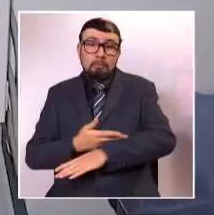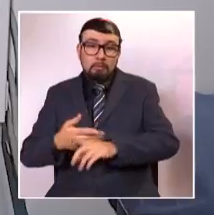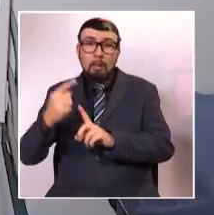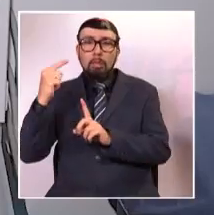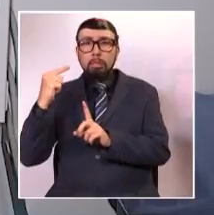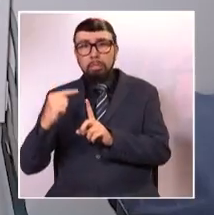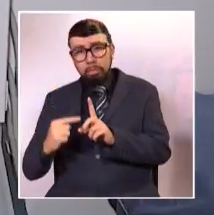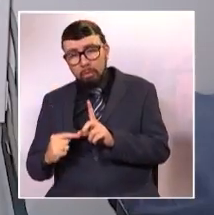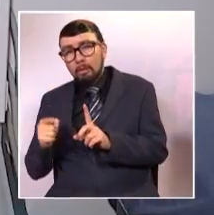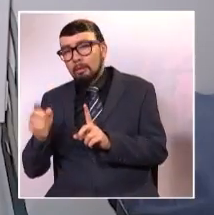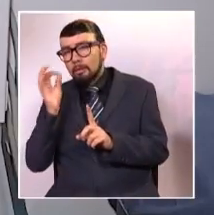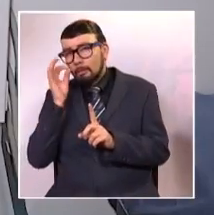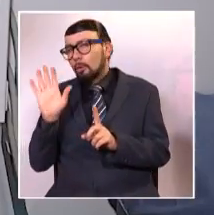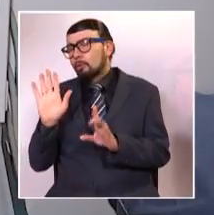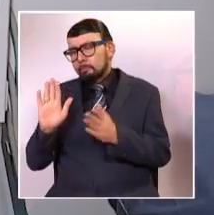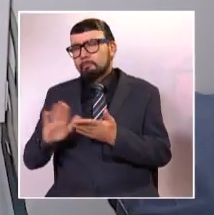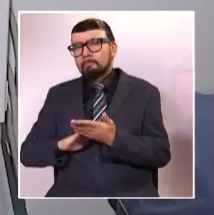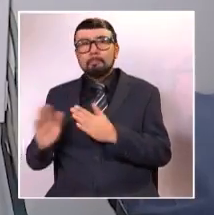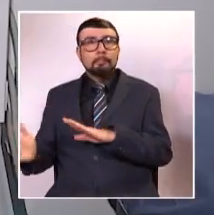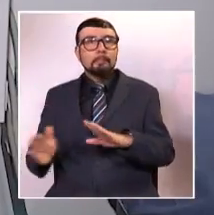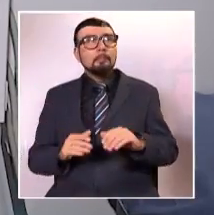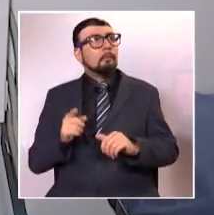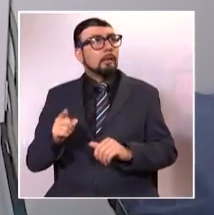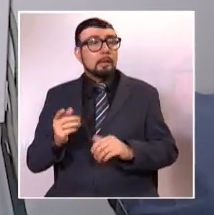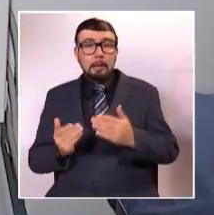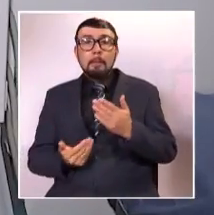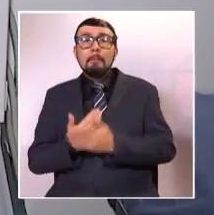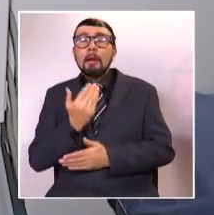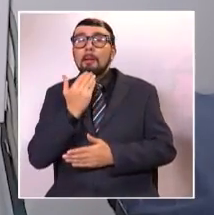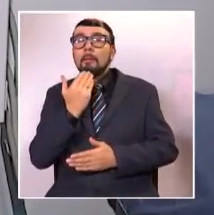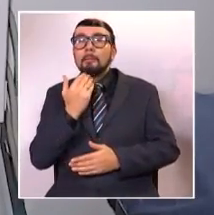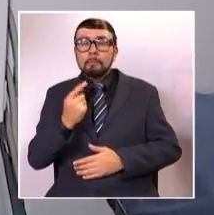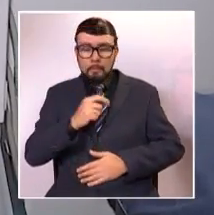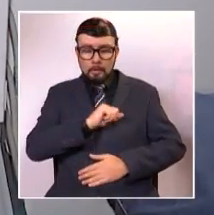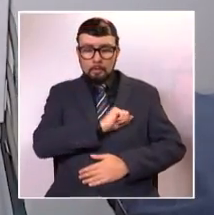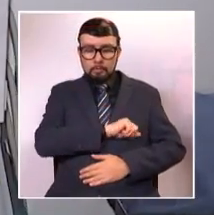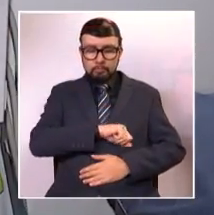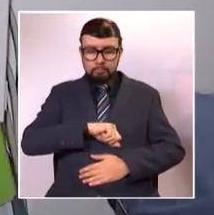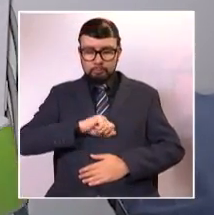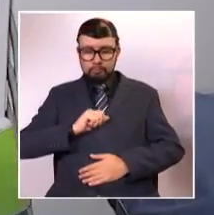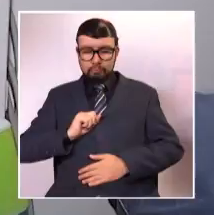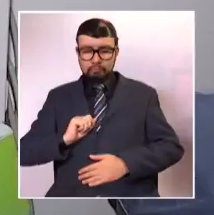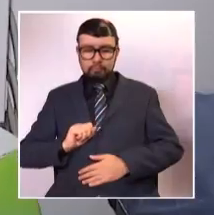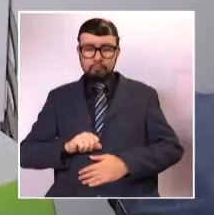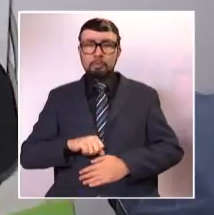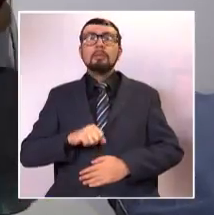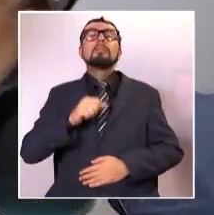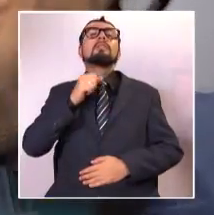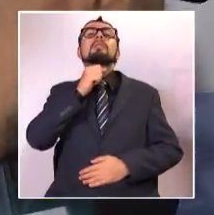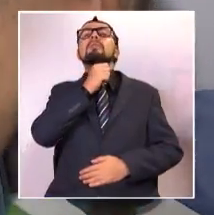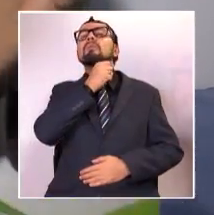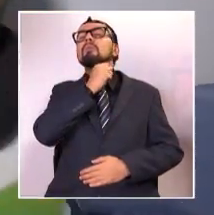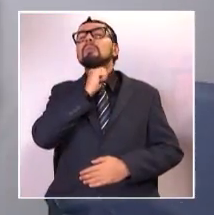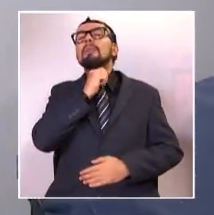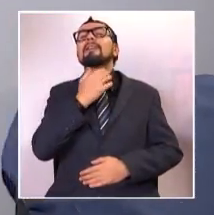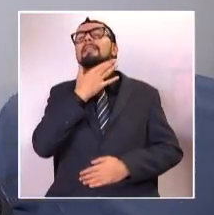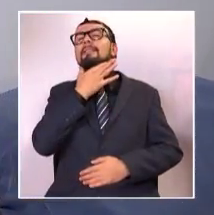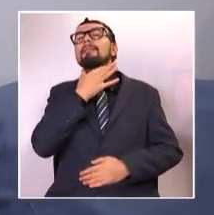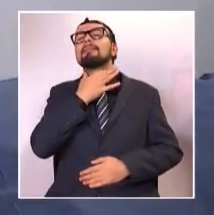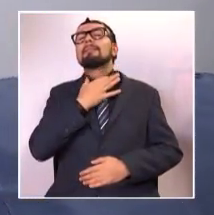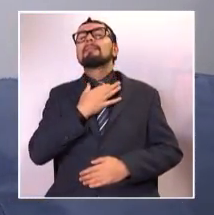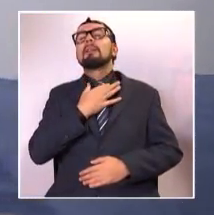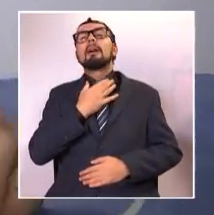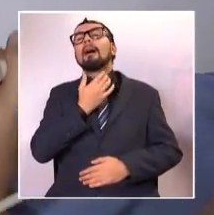inicialmente empezamos con el barrido de la parte del cuello. La parte del cuello encontramos órganos muy importantes como